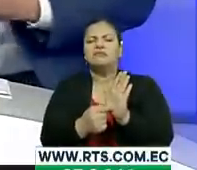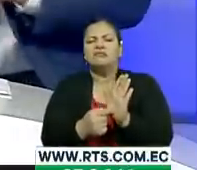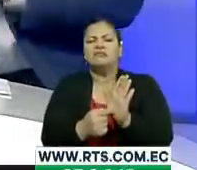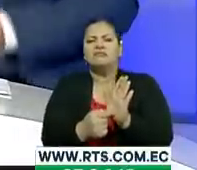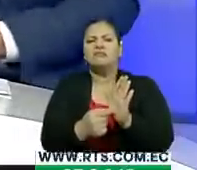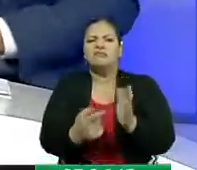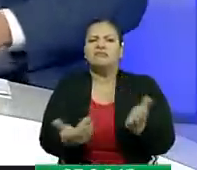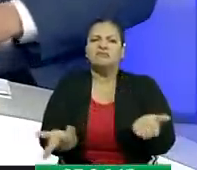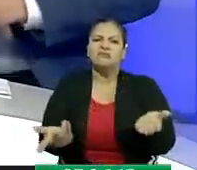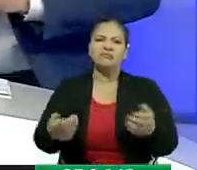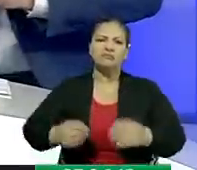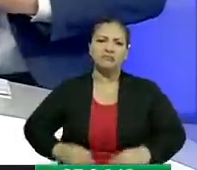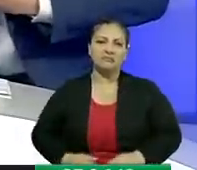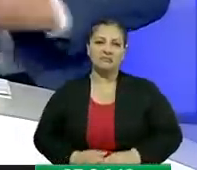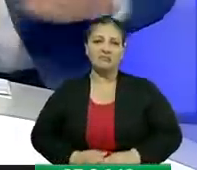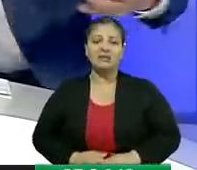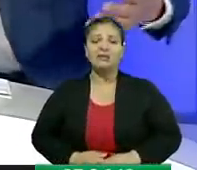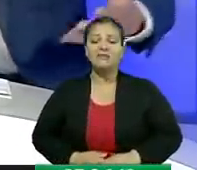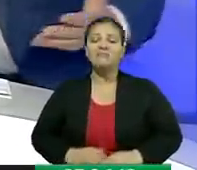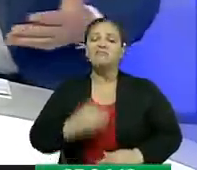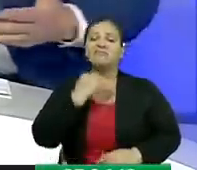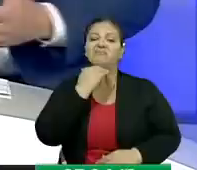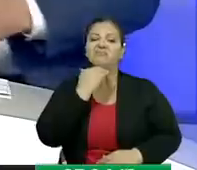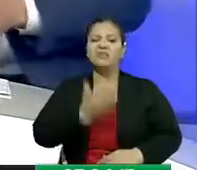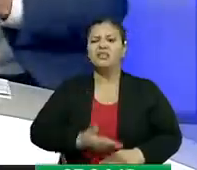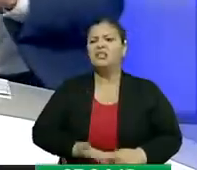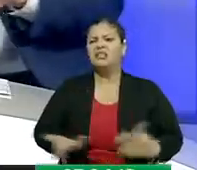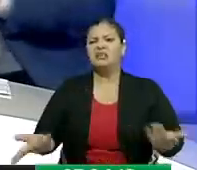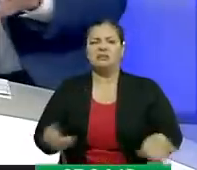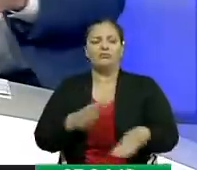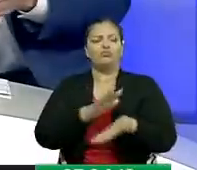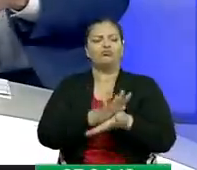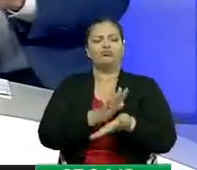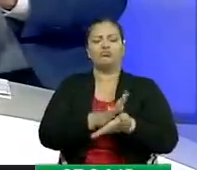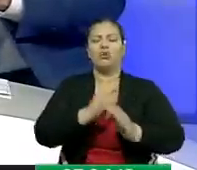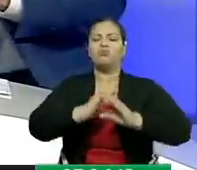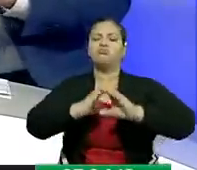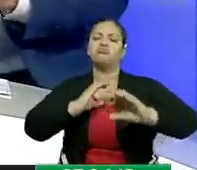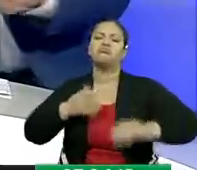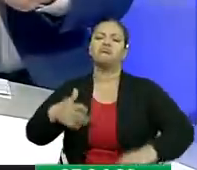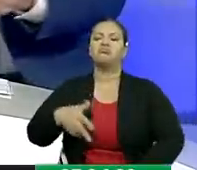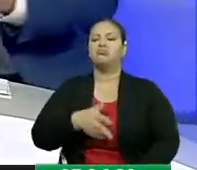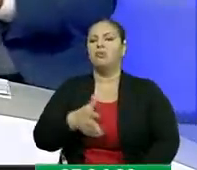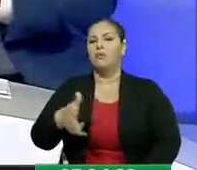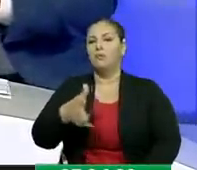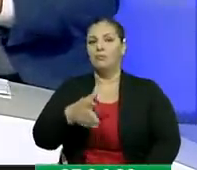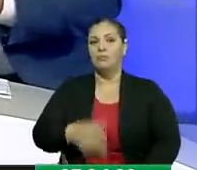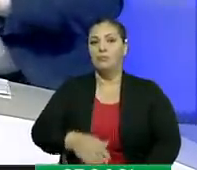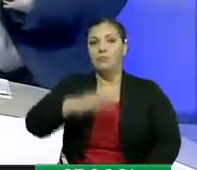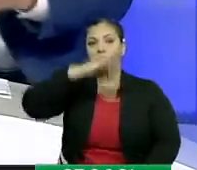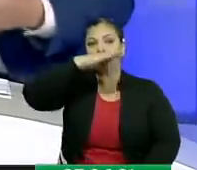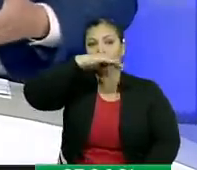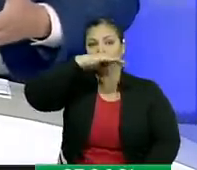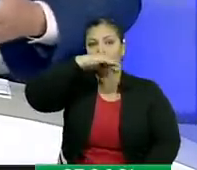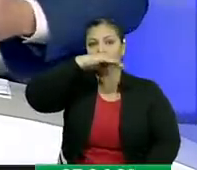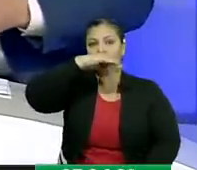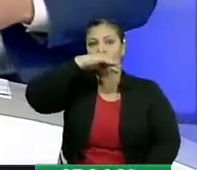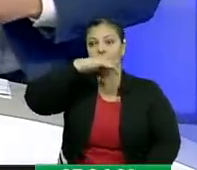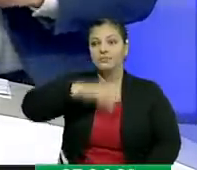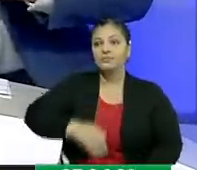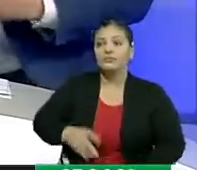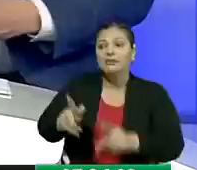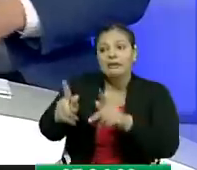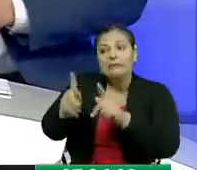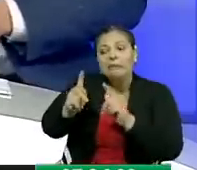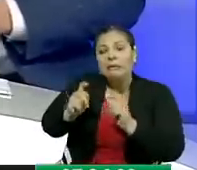puede permitirse que se pueda libremente transitar? Que nadie pueda hacer algo, nadie haya visto esta situación,